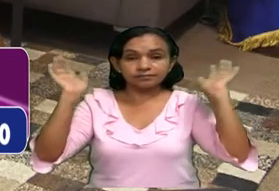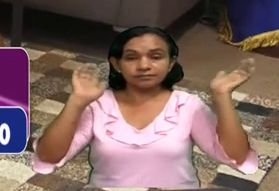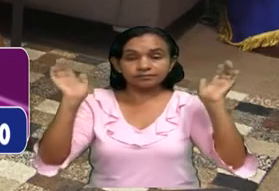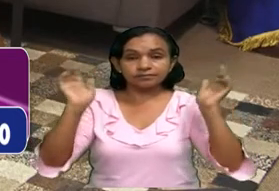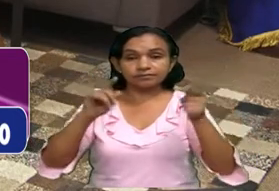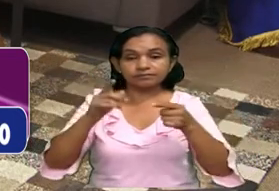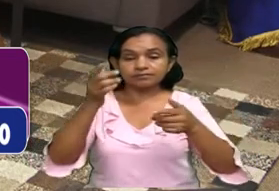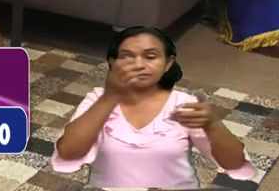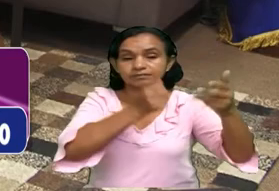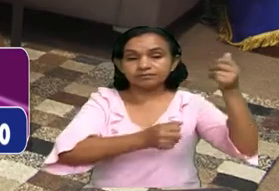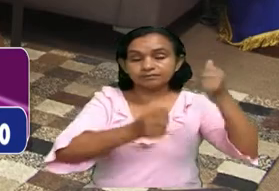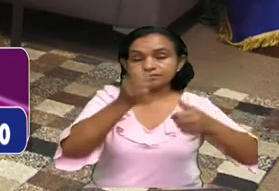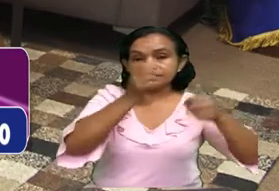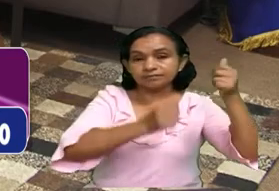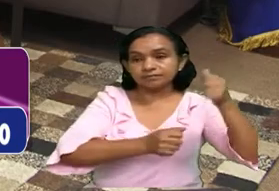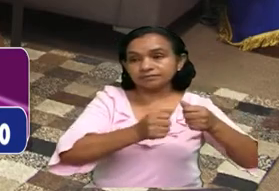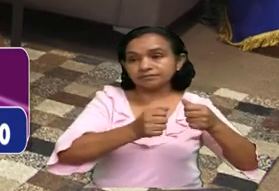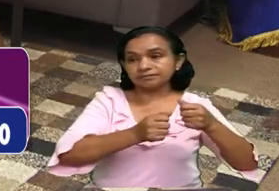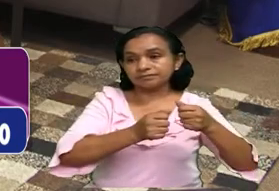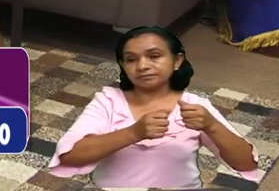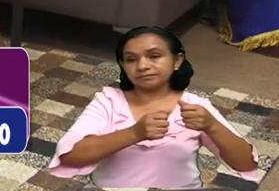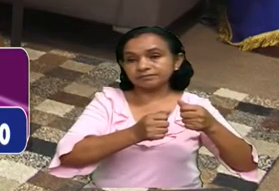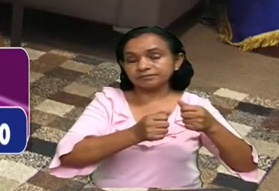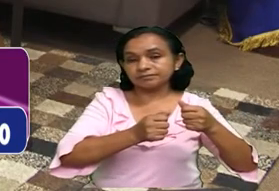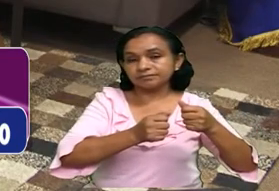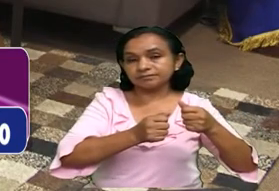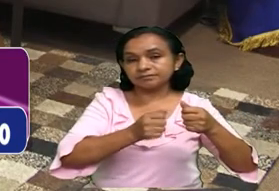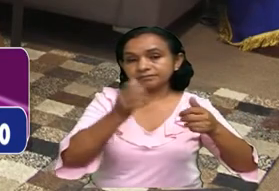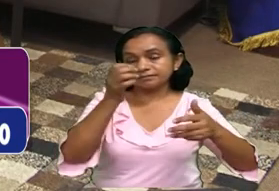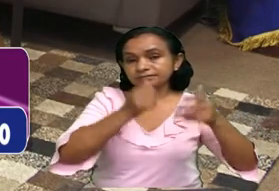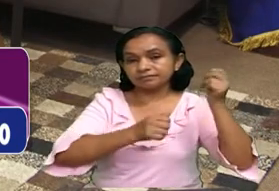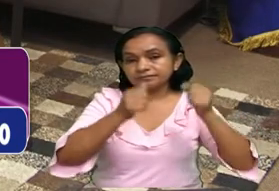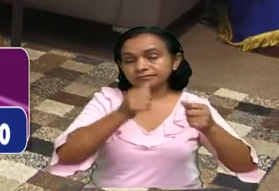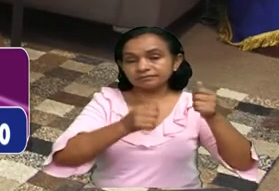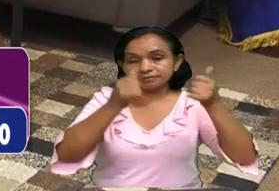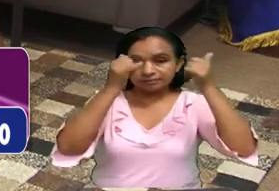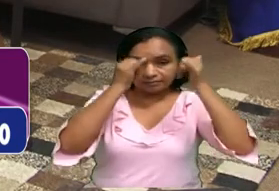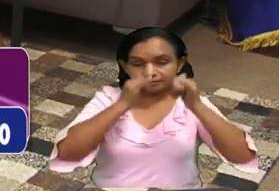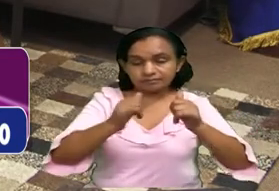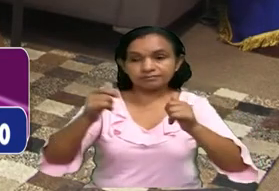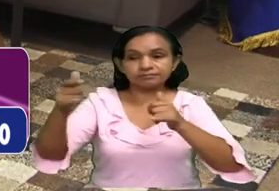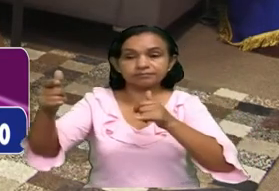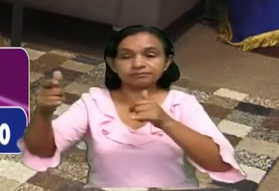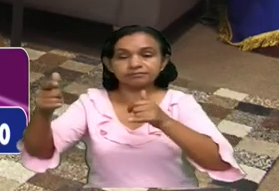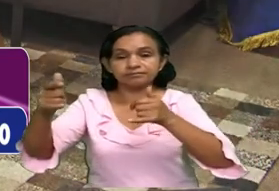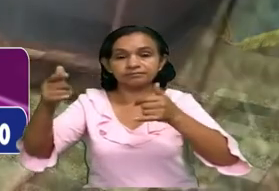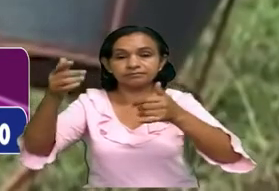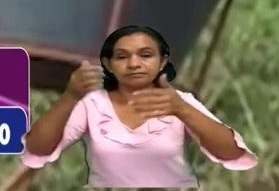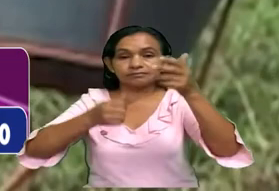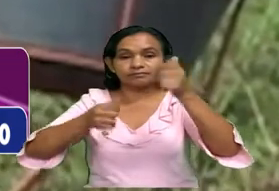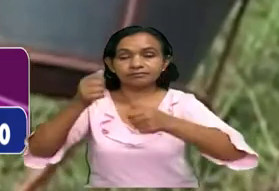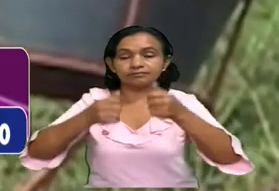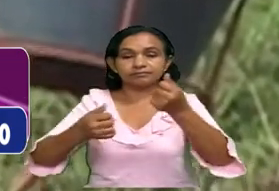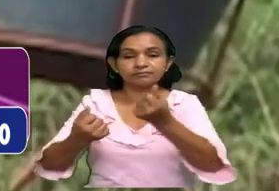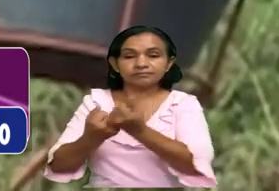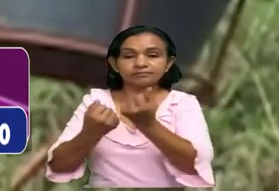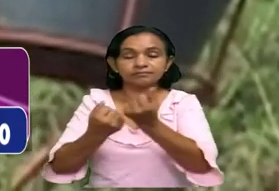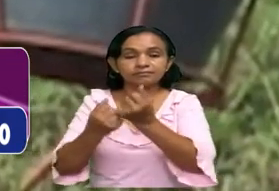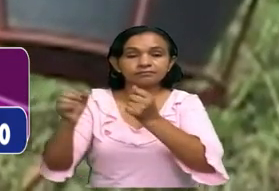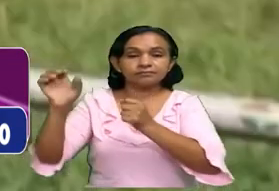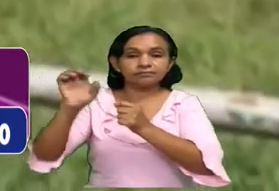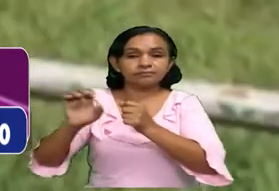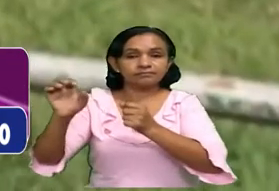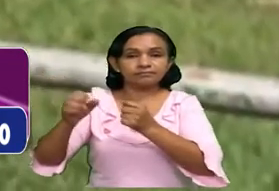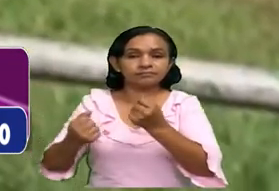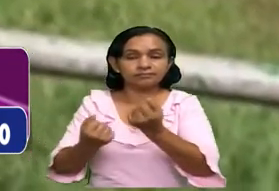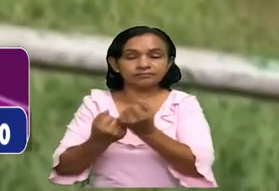con leche sacada con sacrificio de nuestras vacas contra la leche producida con subsidio en Europa